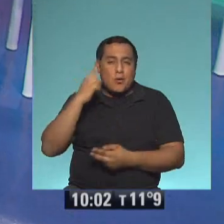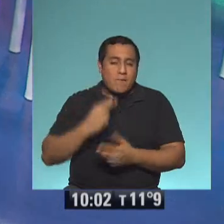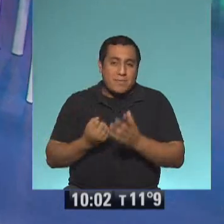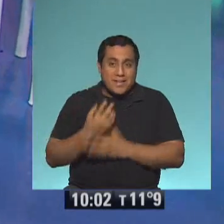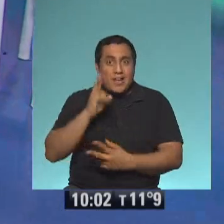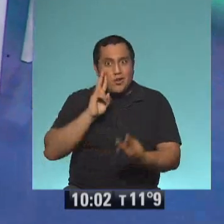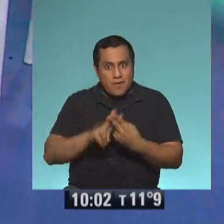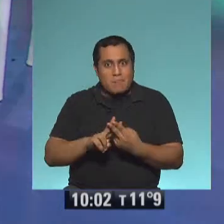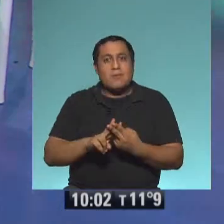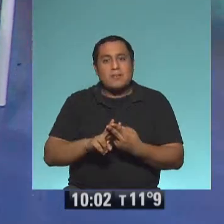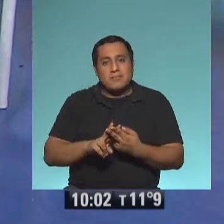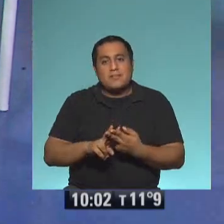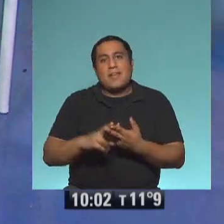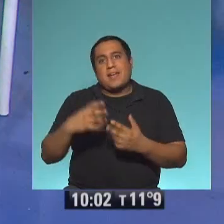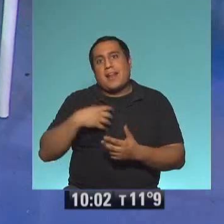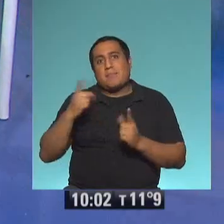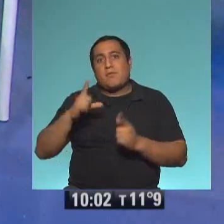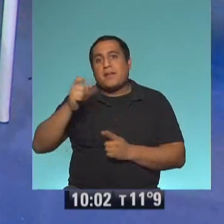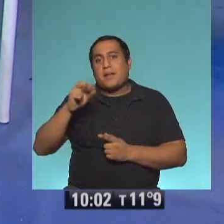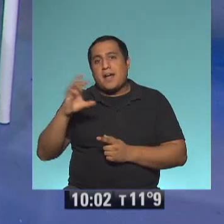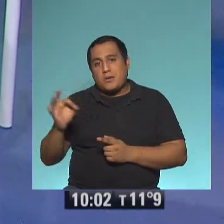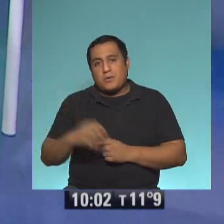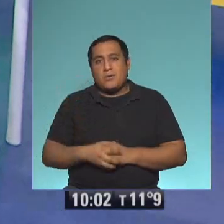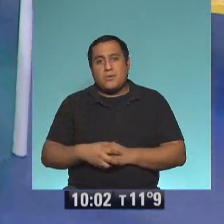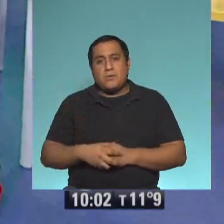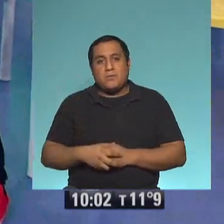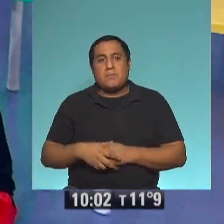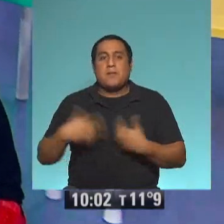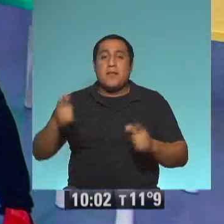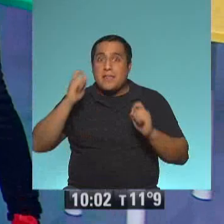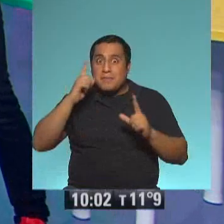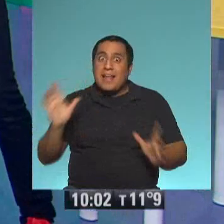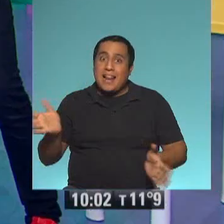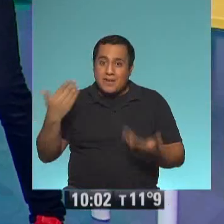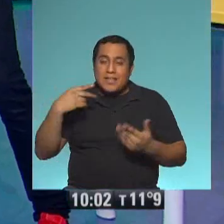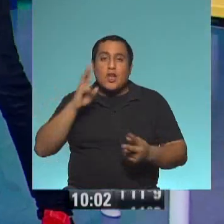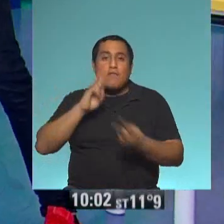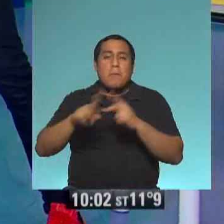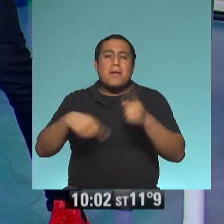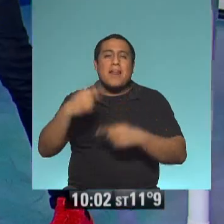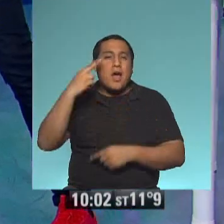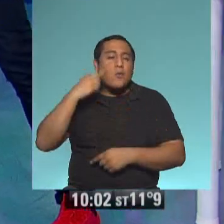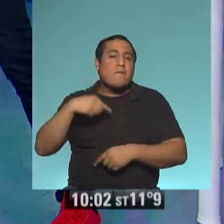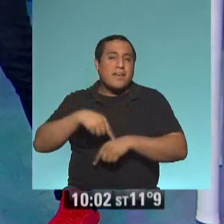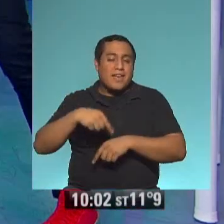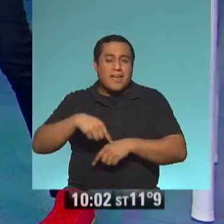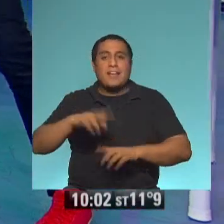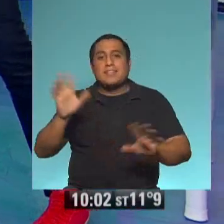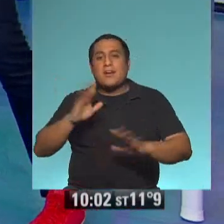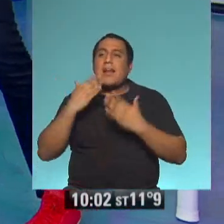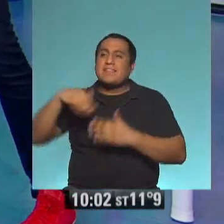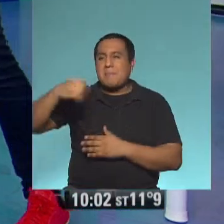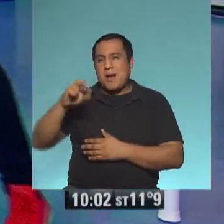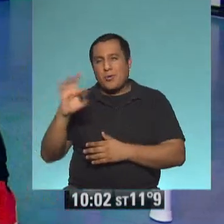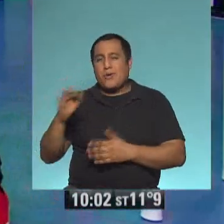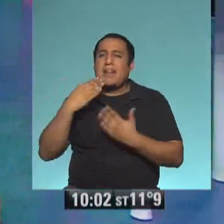las 9. Mañana a las 9. Claro, con la clase de la seño, claro. Así que bueno, despertador y mañana nos vemos a las 9. Gracias, Mauro. Gracias, José. Gracias por la